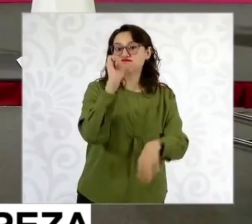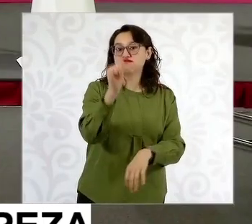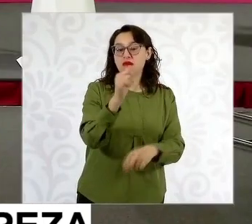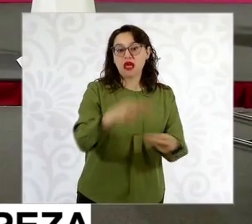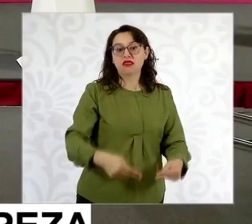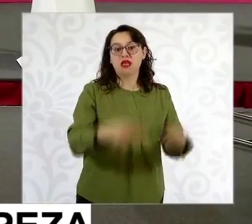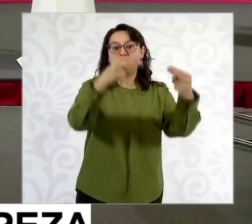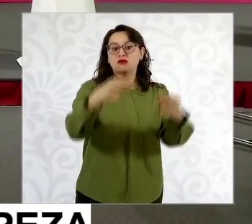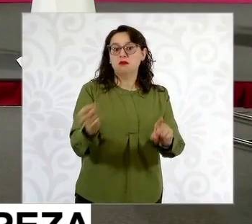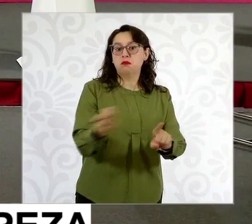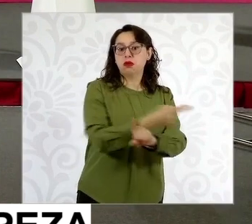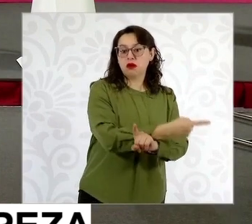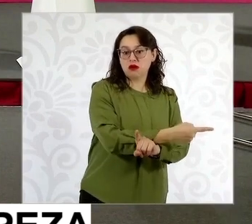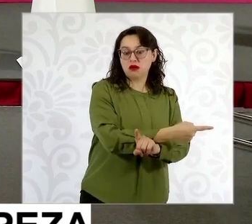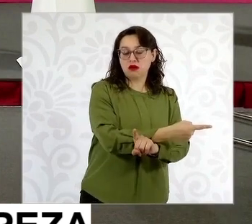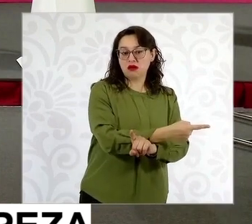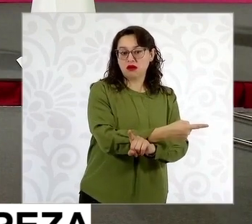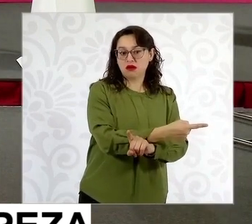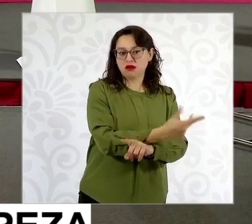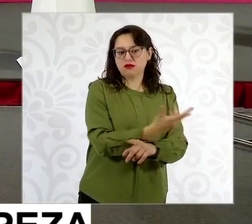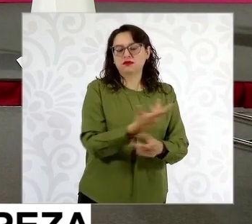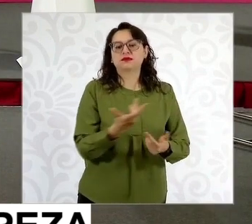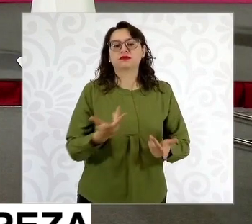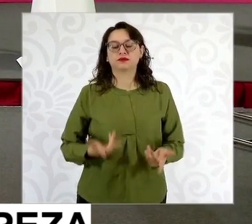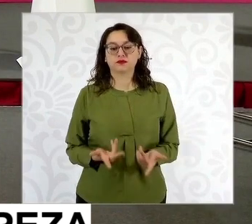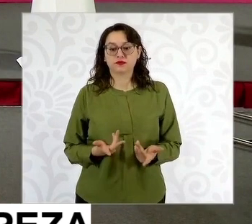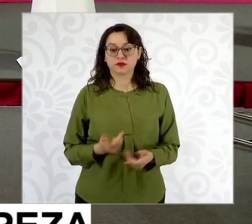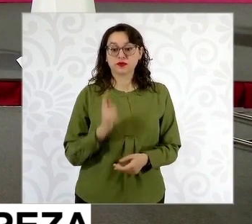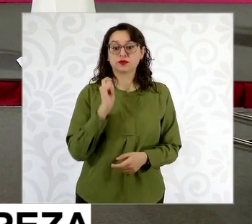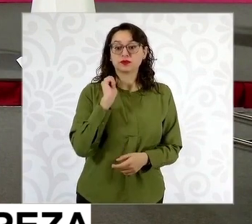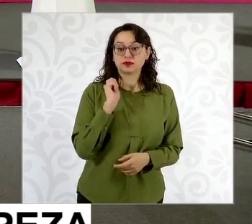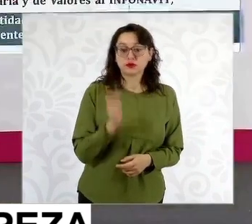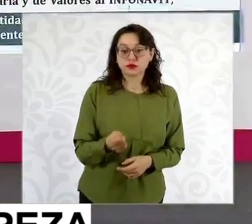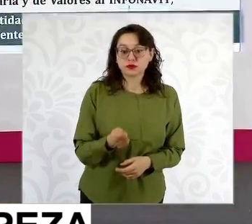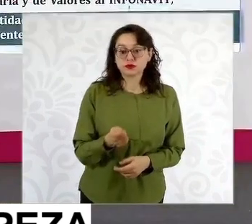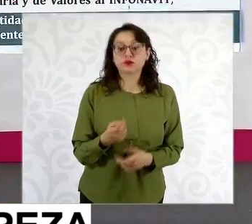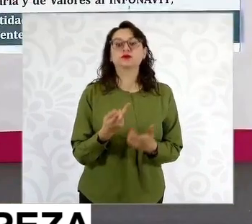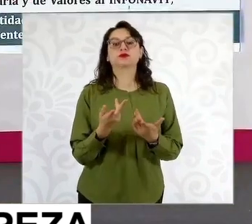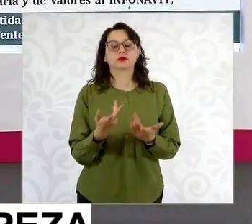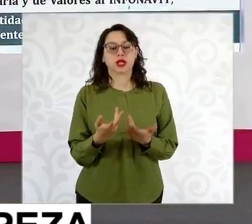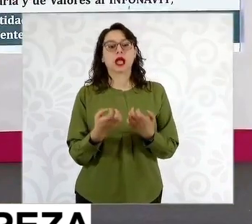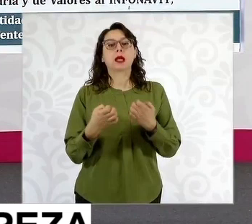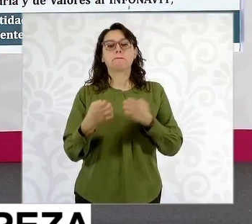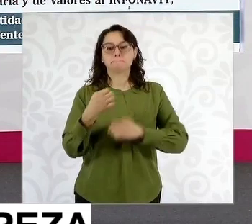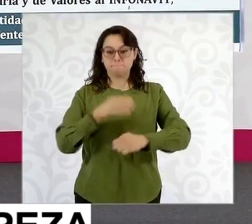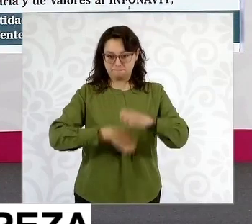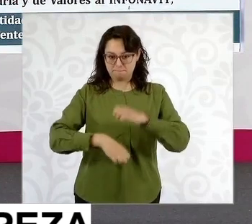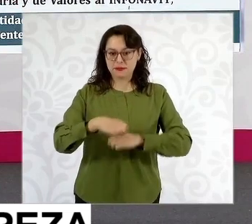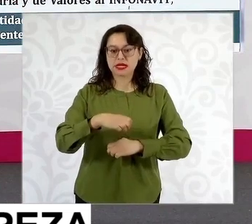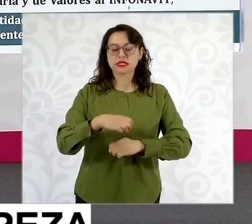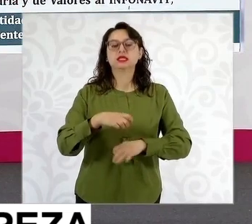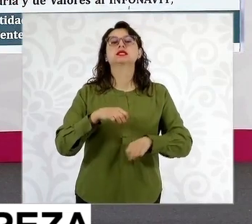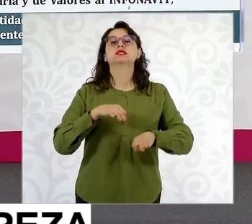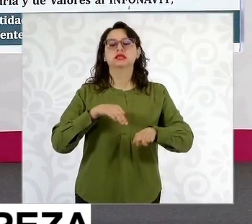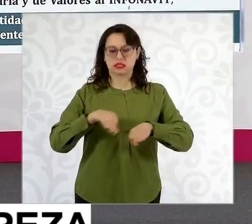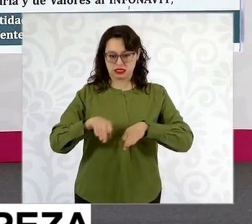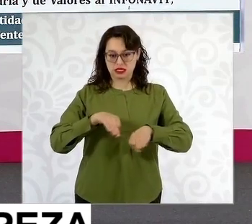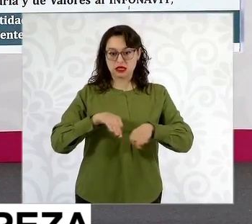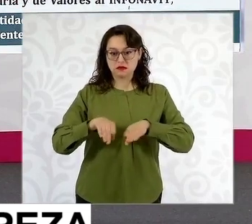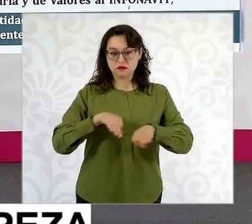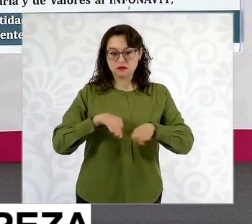Entonces, los sectores de los empresarios y de los trabajadores han estado insistiendo,